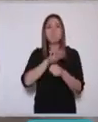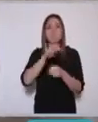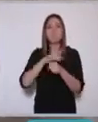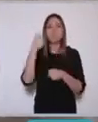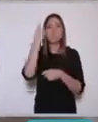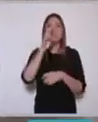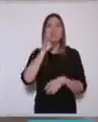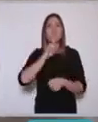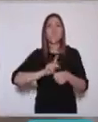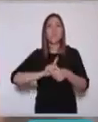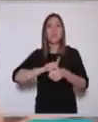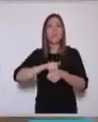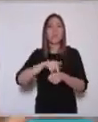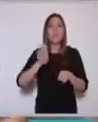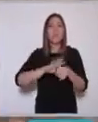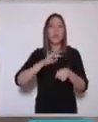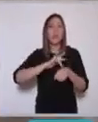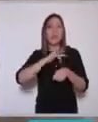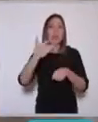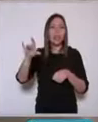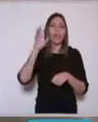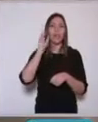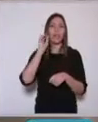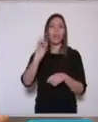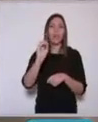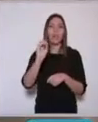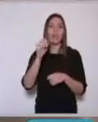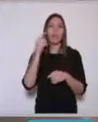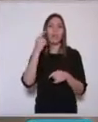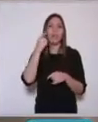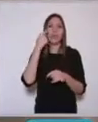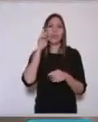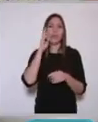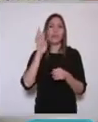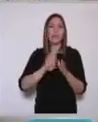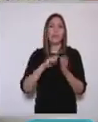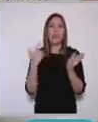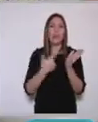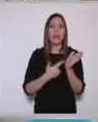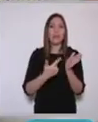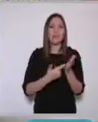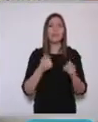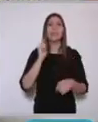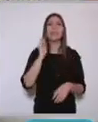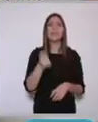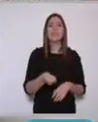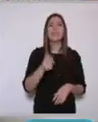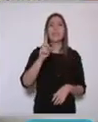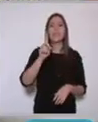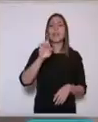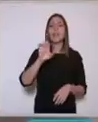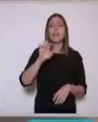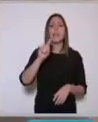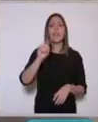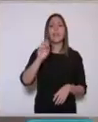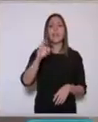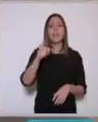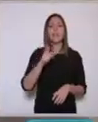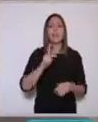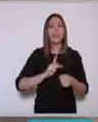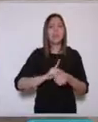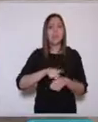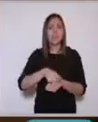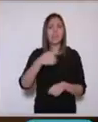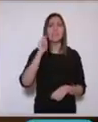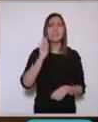cansadas, grasosas, brillosas. Y se habla mucho también del famoso detox de la piel. ¿Qué es eso? Yo no sabía que en la piel también se necesitaba